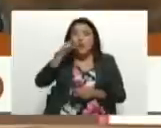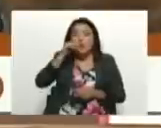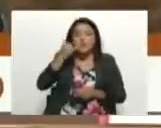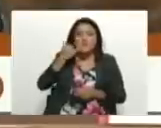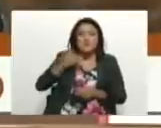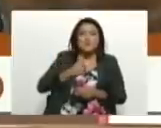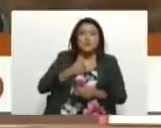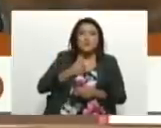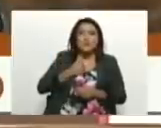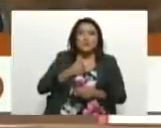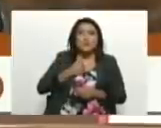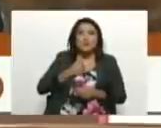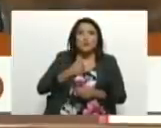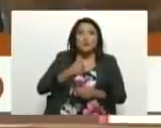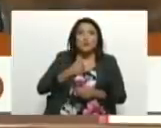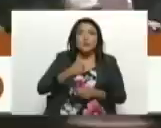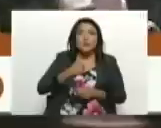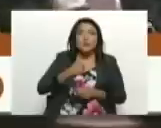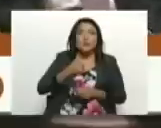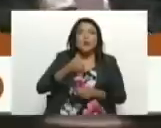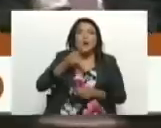Jason Guzmán estaba, no, era protector,